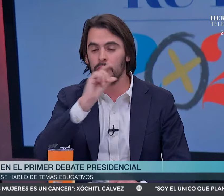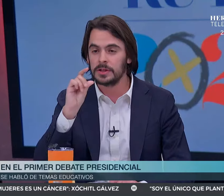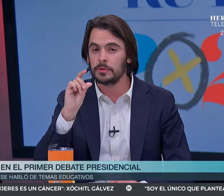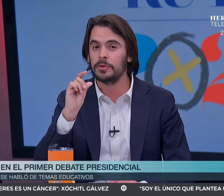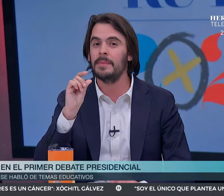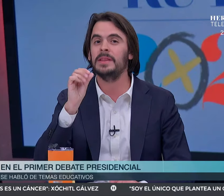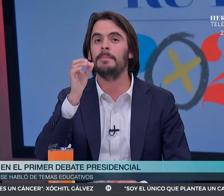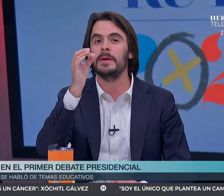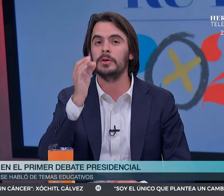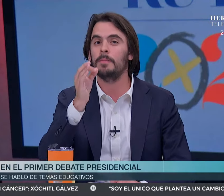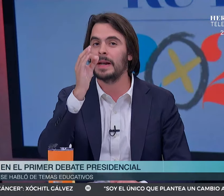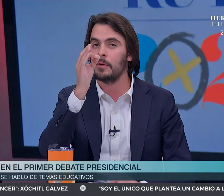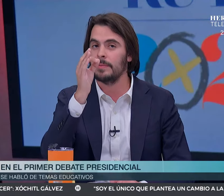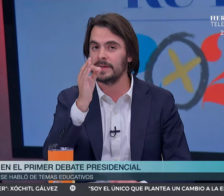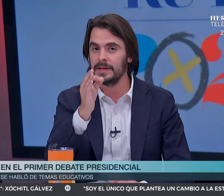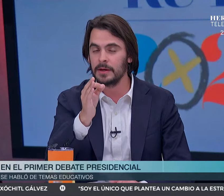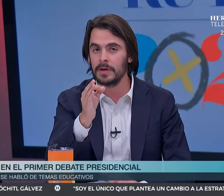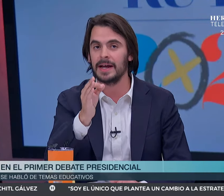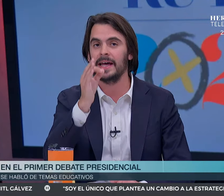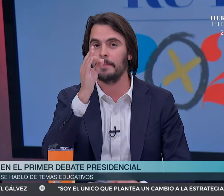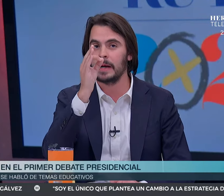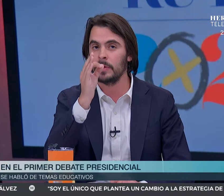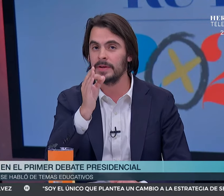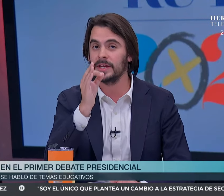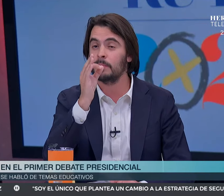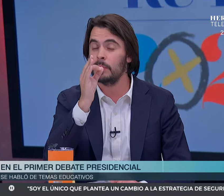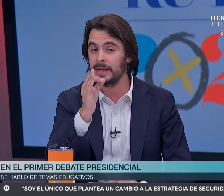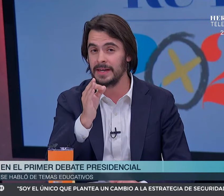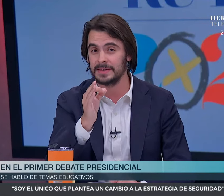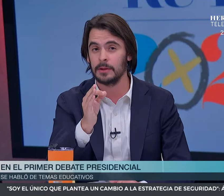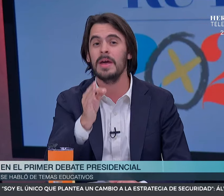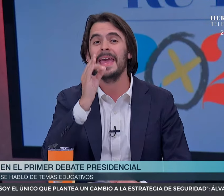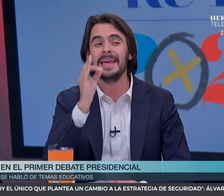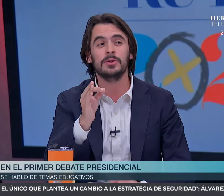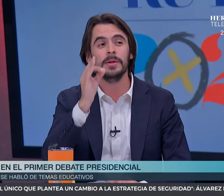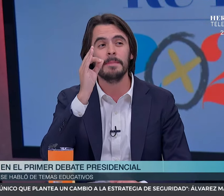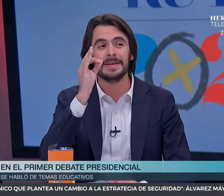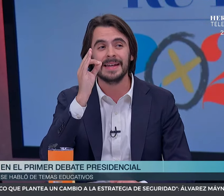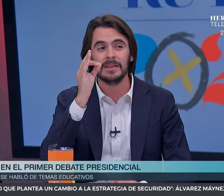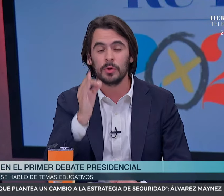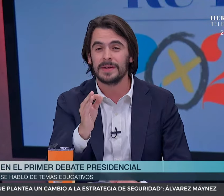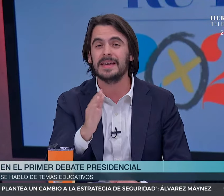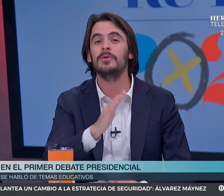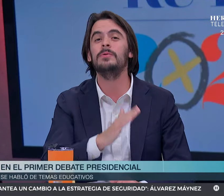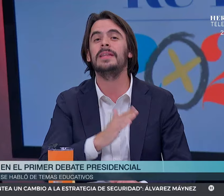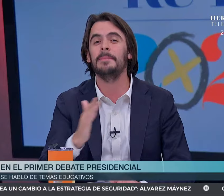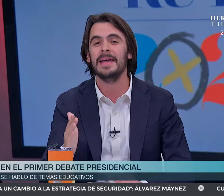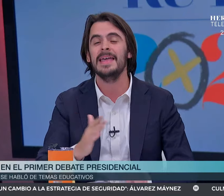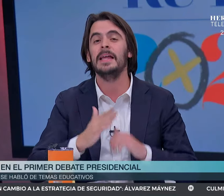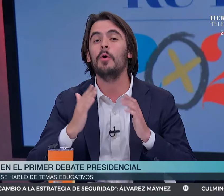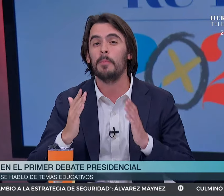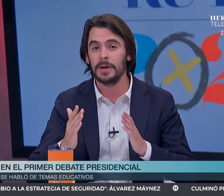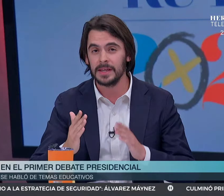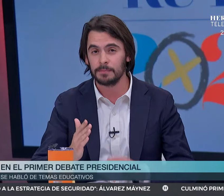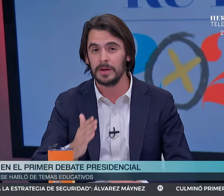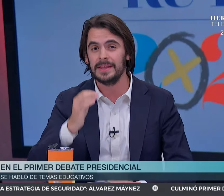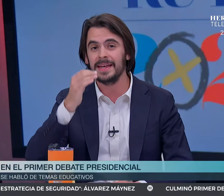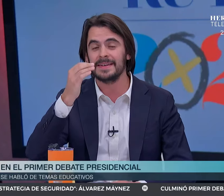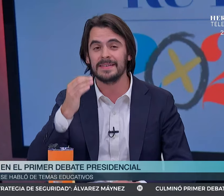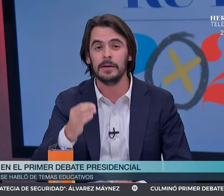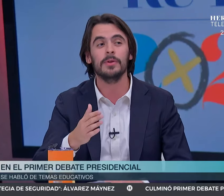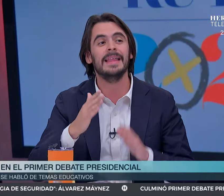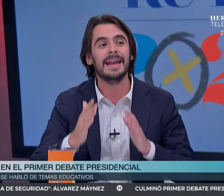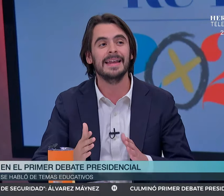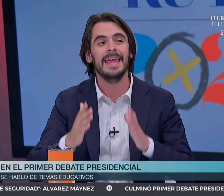presupuesto constitucionalmente previsto para la Universidad de Guadalajara, para la Universidad Pública del Estado. Esto debe pasar en todas, que no sea un tema de componendas